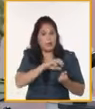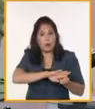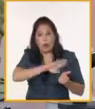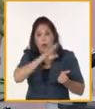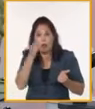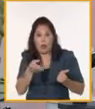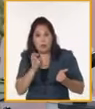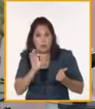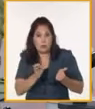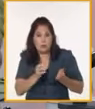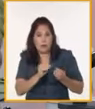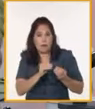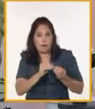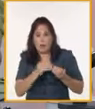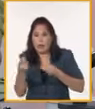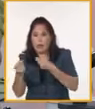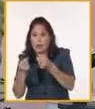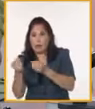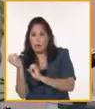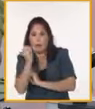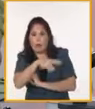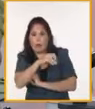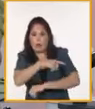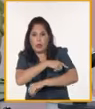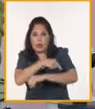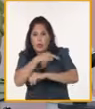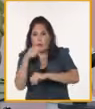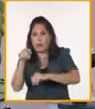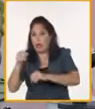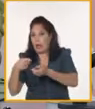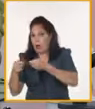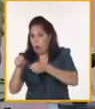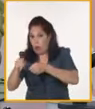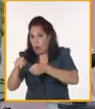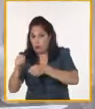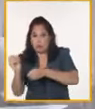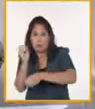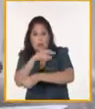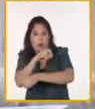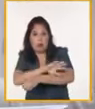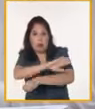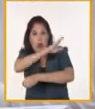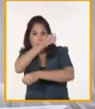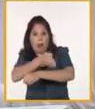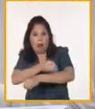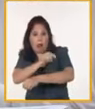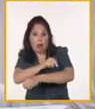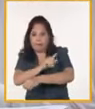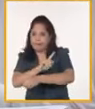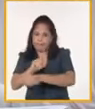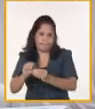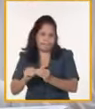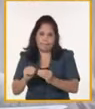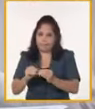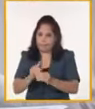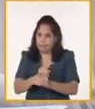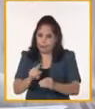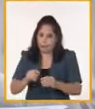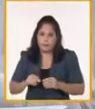la correspondiente a esos lugares no así mismo así mismo tod la responsabilidad social se trata en en estas